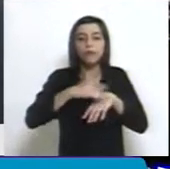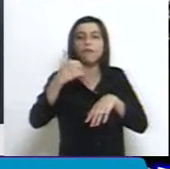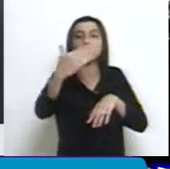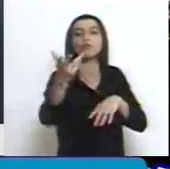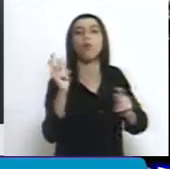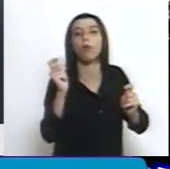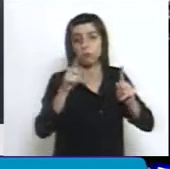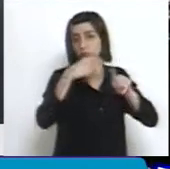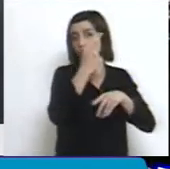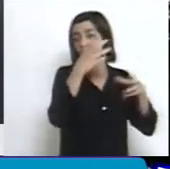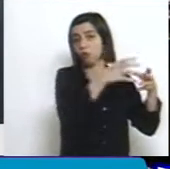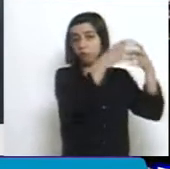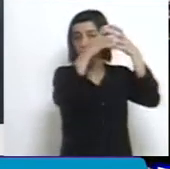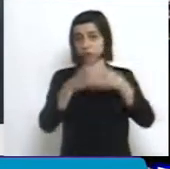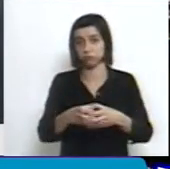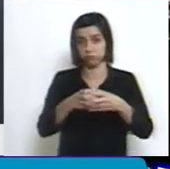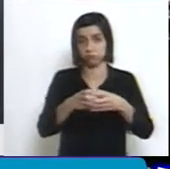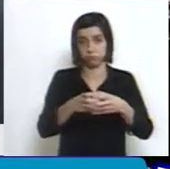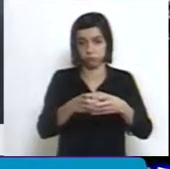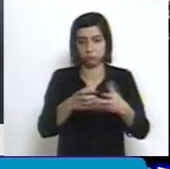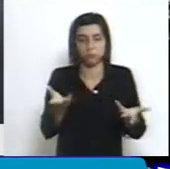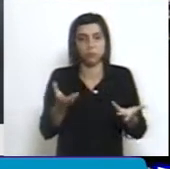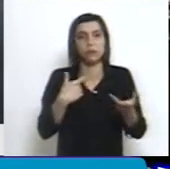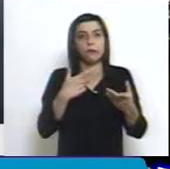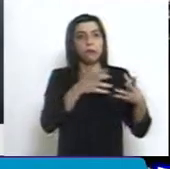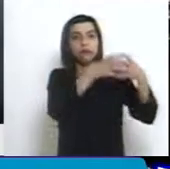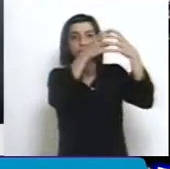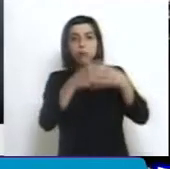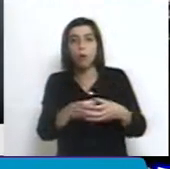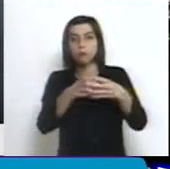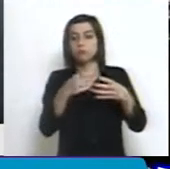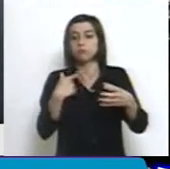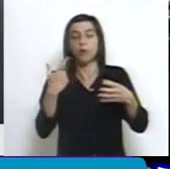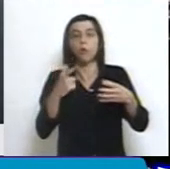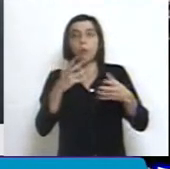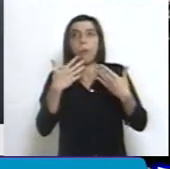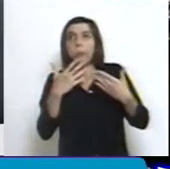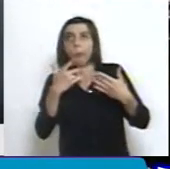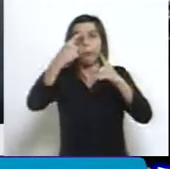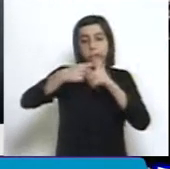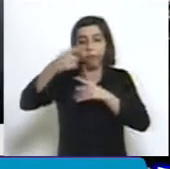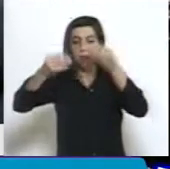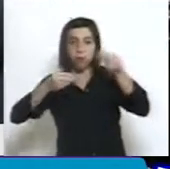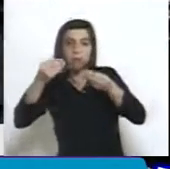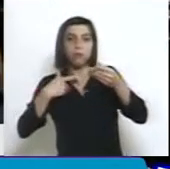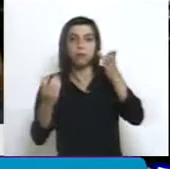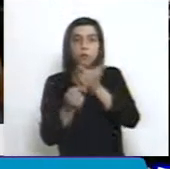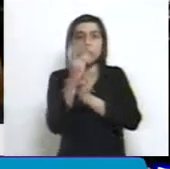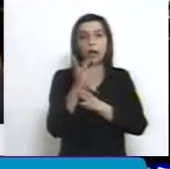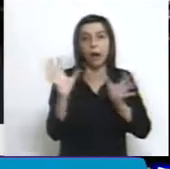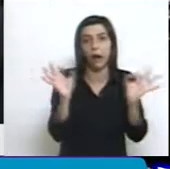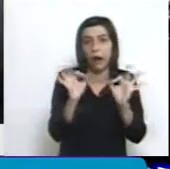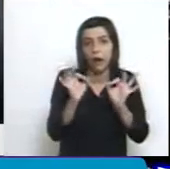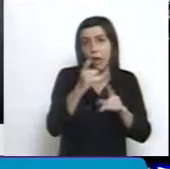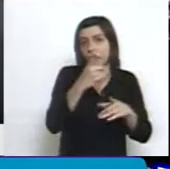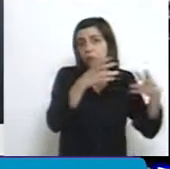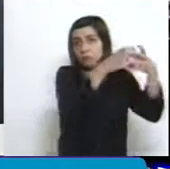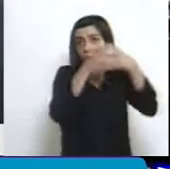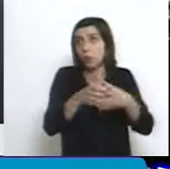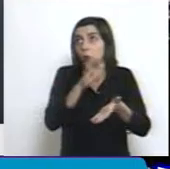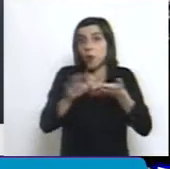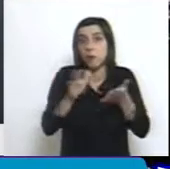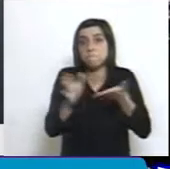que no tuvo oportunidad de participar en la elaboración de ese presupuesto. Y esta no es para